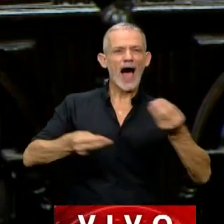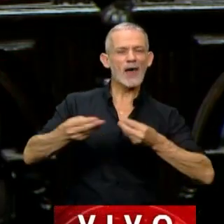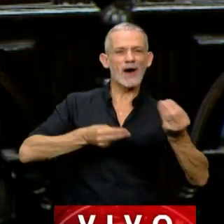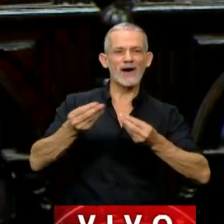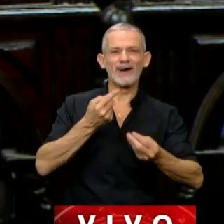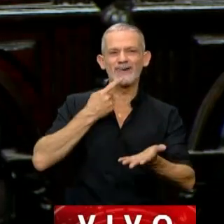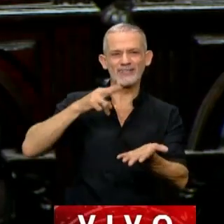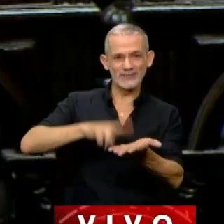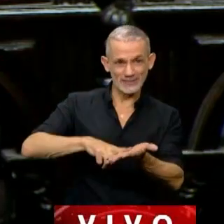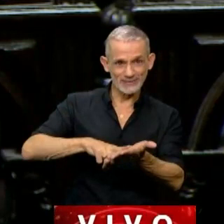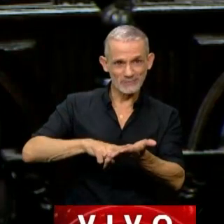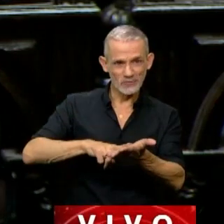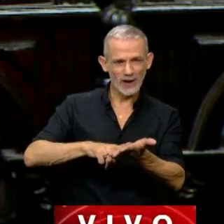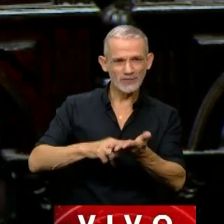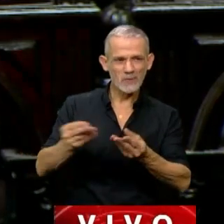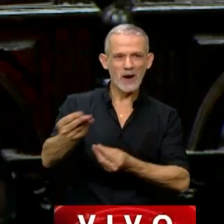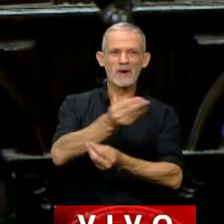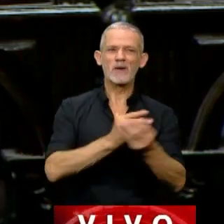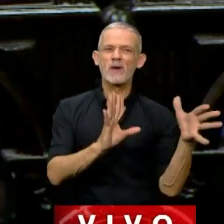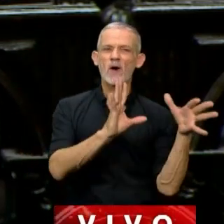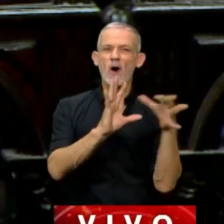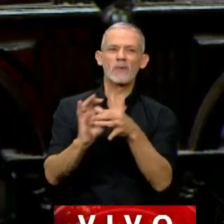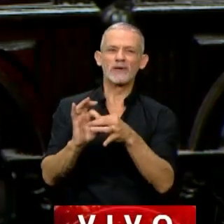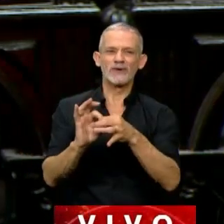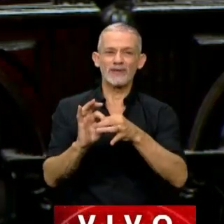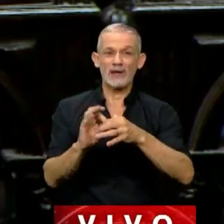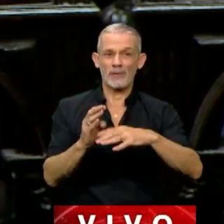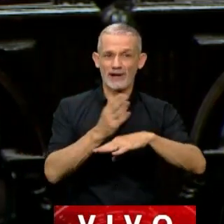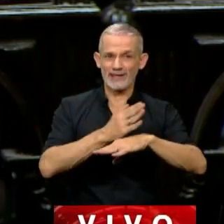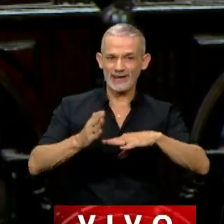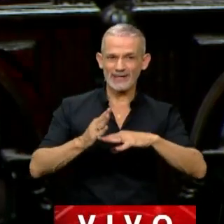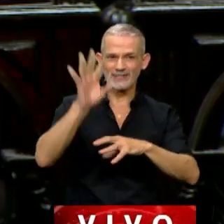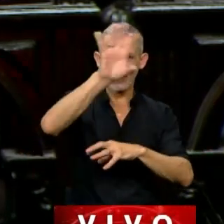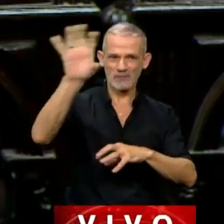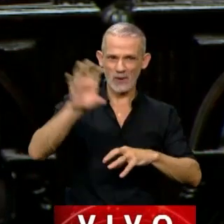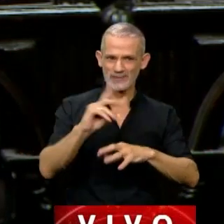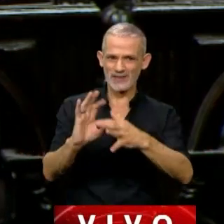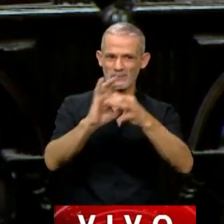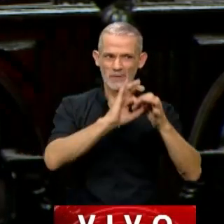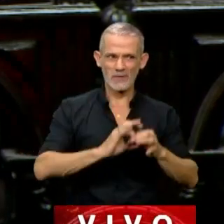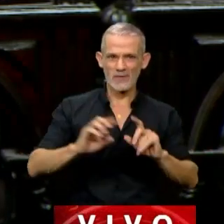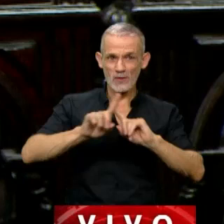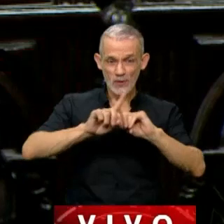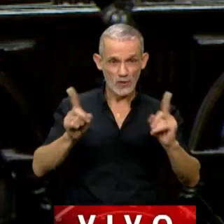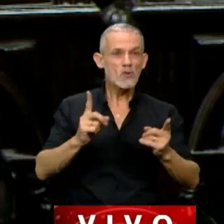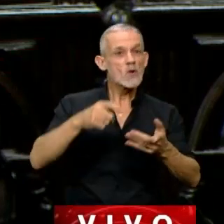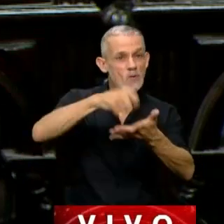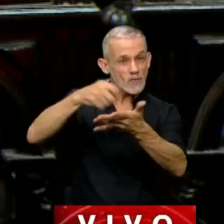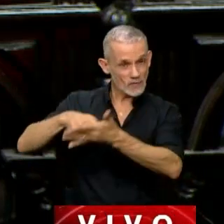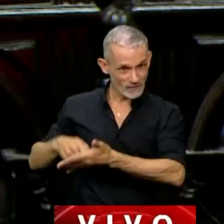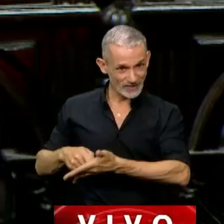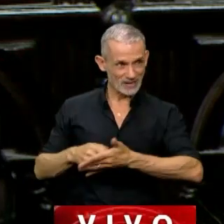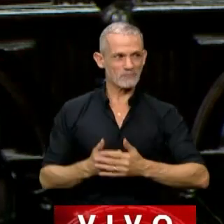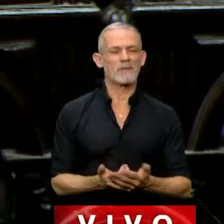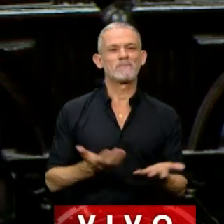tributaria articulada entre todas las jurisdicciones que participan la